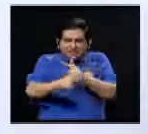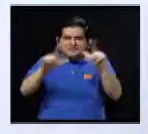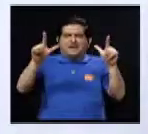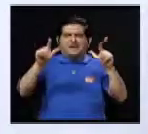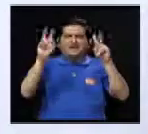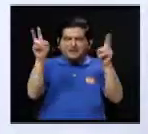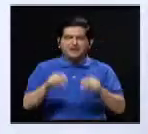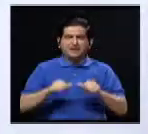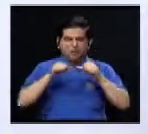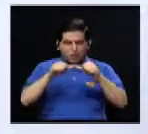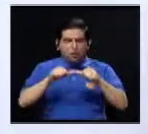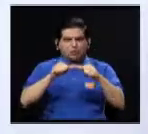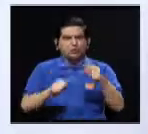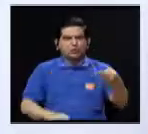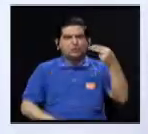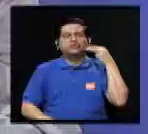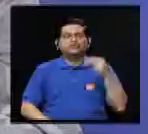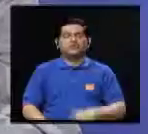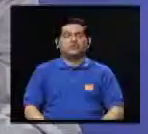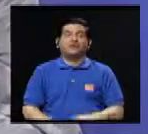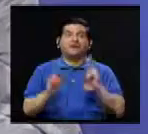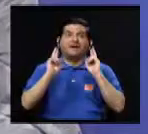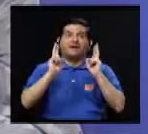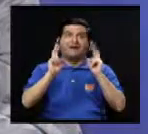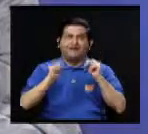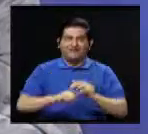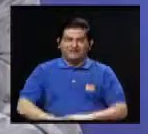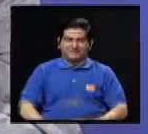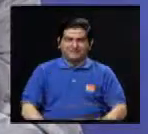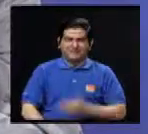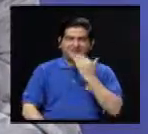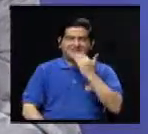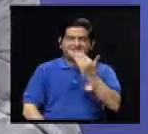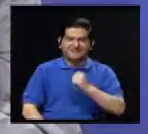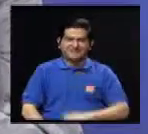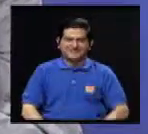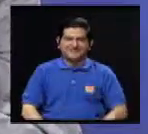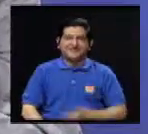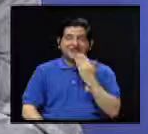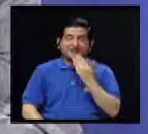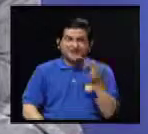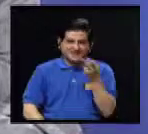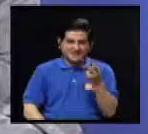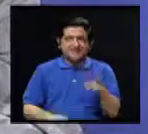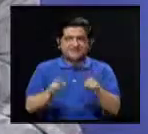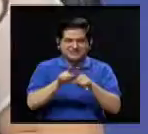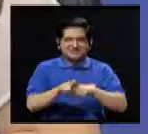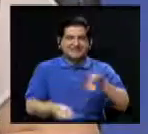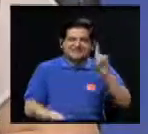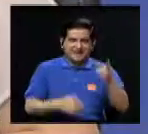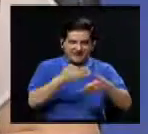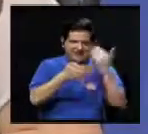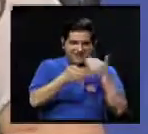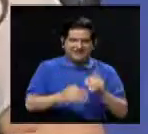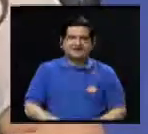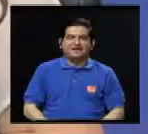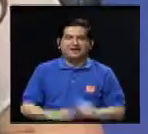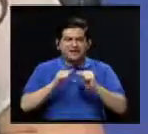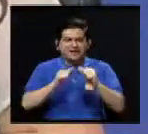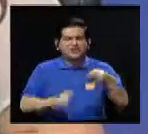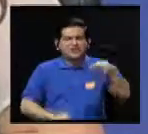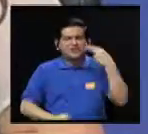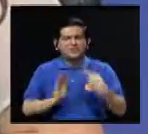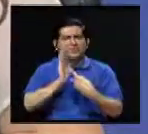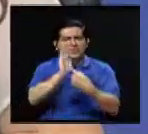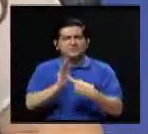una continuación de estas historias. Ojalá, sí, gracias. Muchas gracias a las dos y a Daniela también, y que continúen trayendo sus